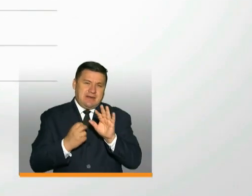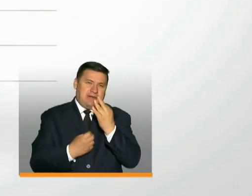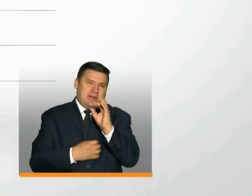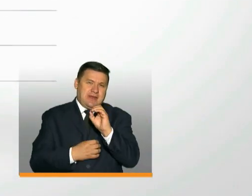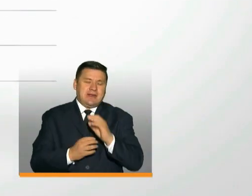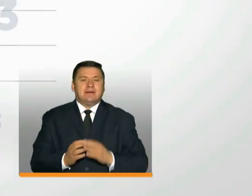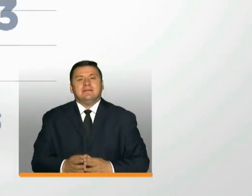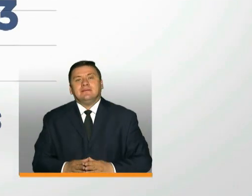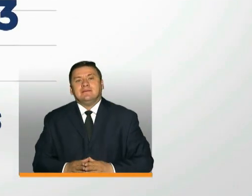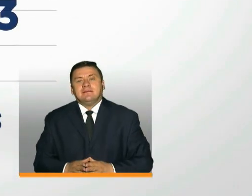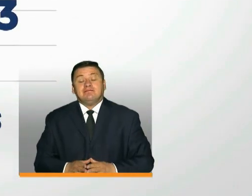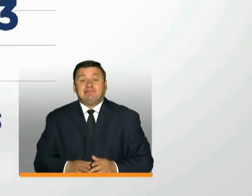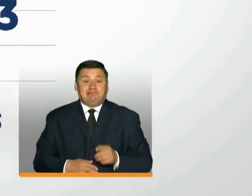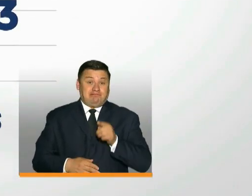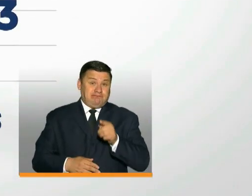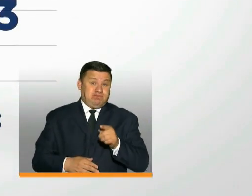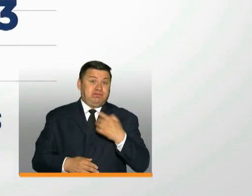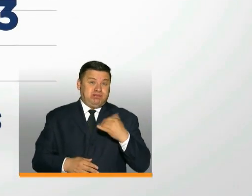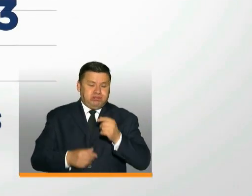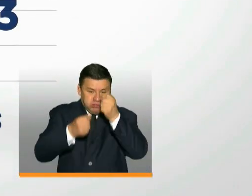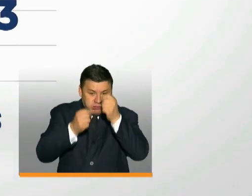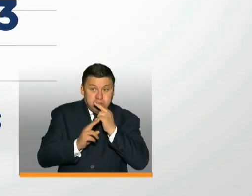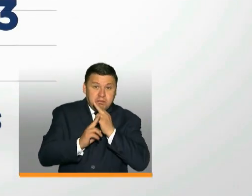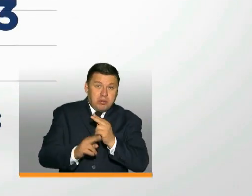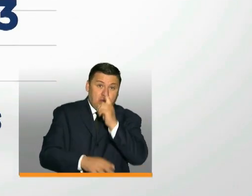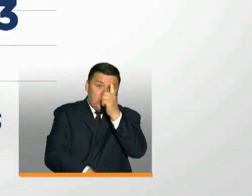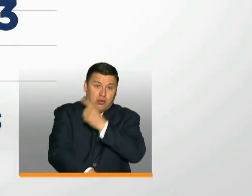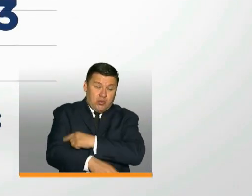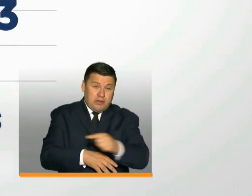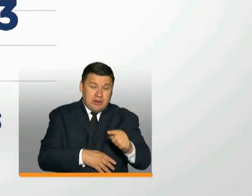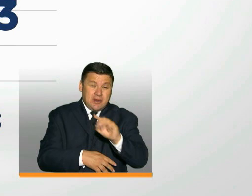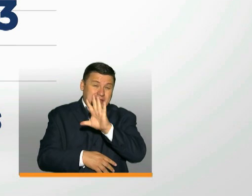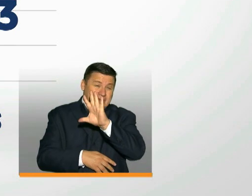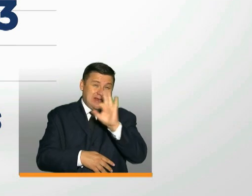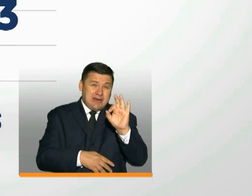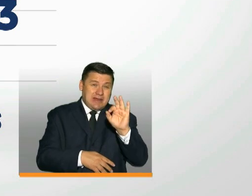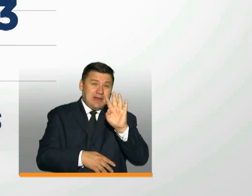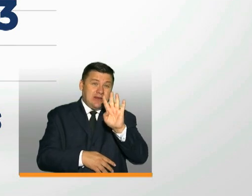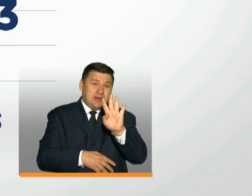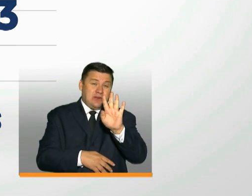1.942.730, de los cuales han sido descartados